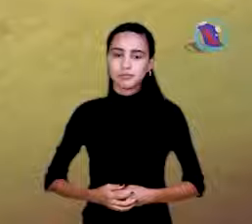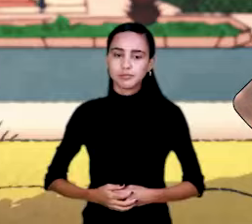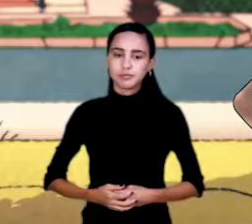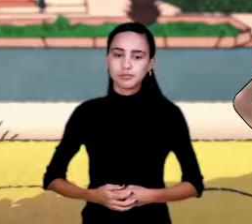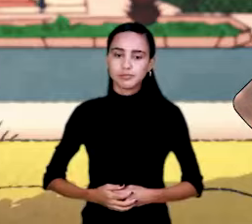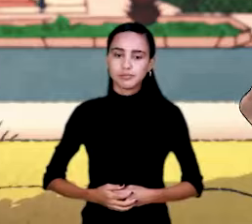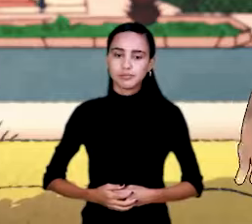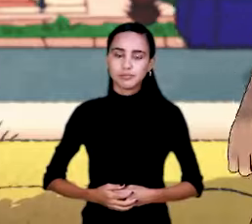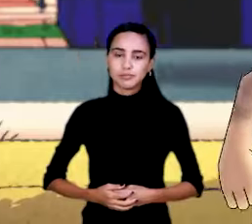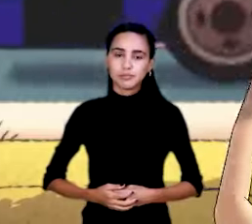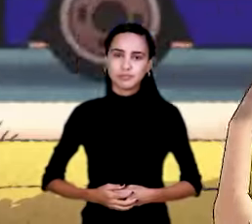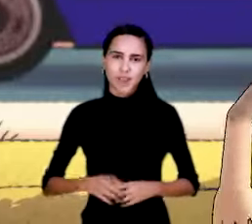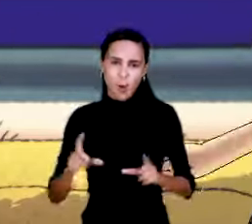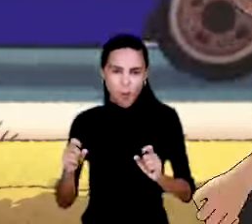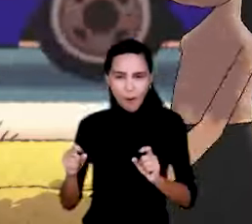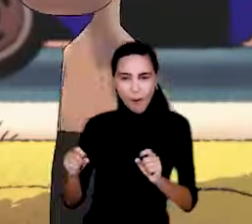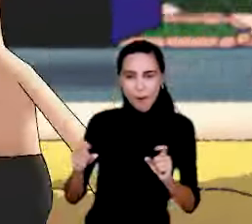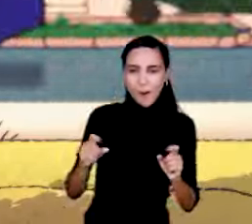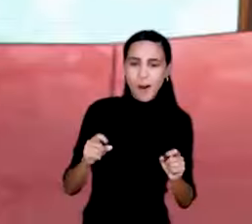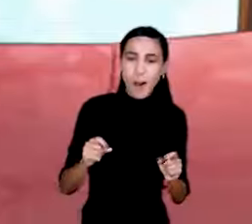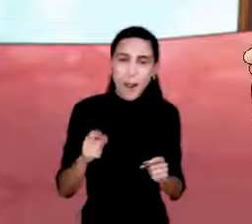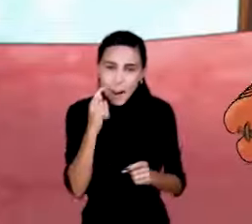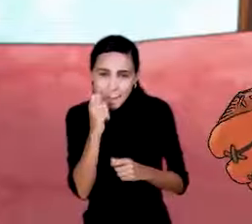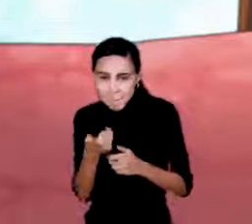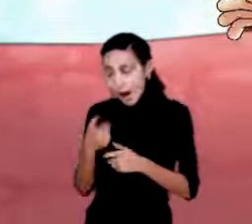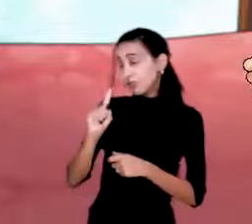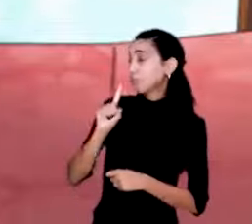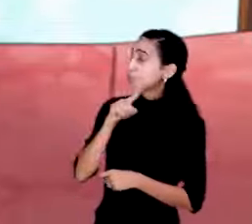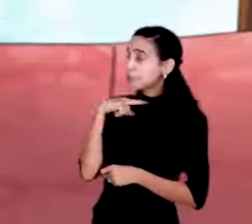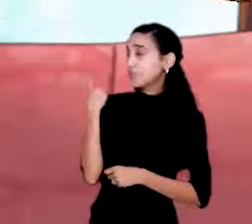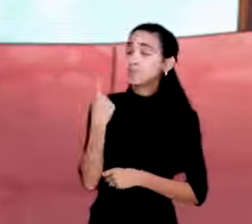Pata. No la hay.